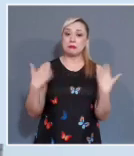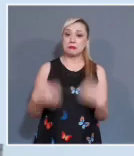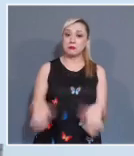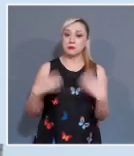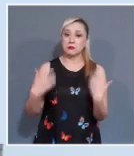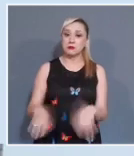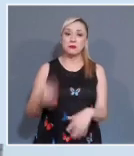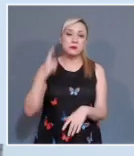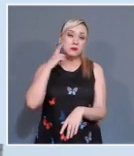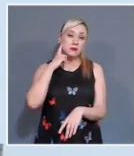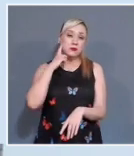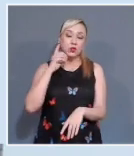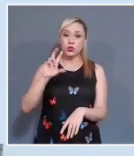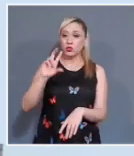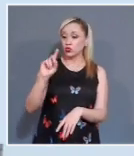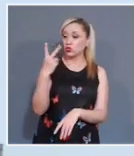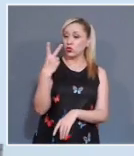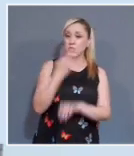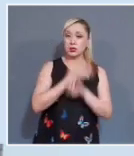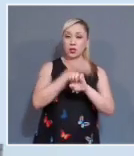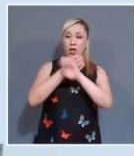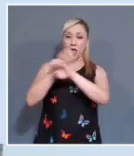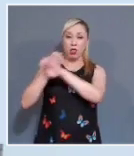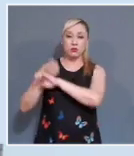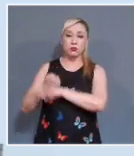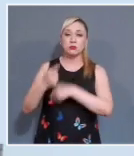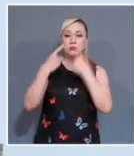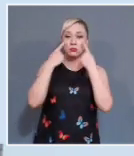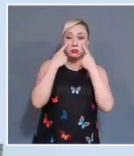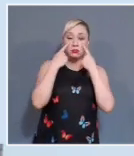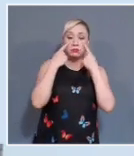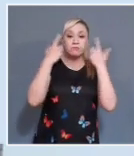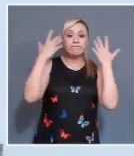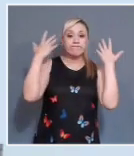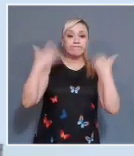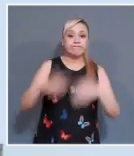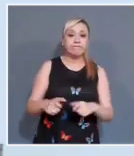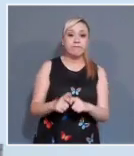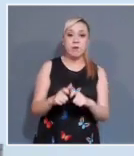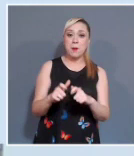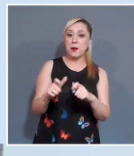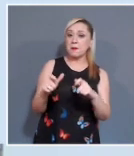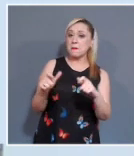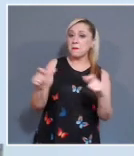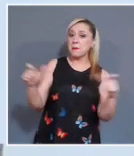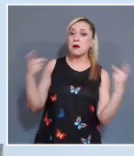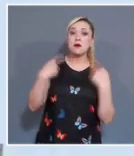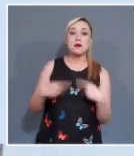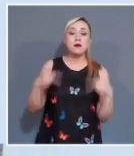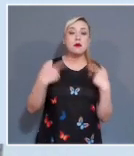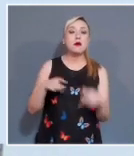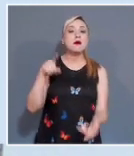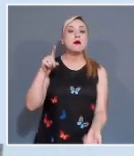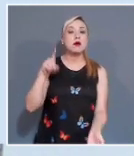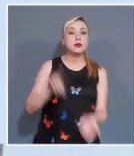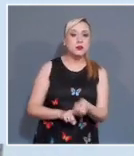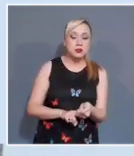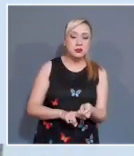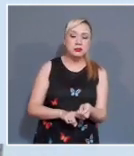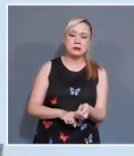entidades federativas se observan incrementos en el número de personas que han padecido las consecuencias del